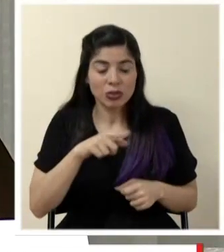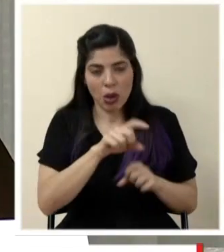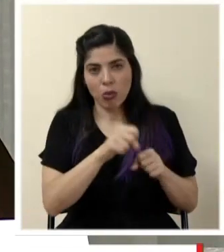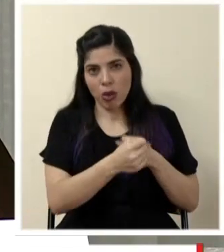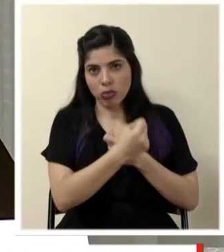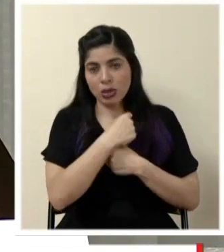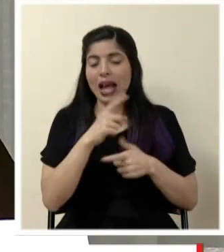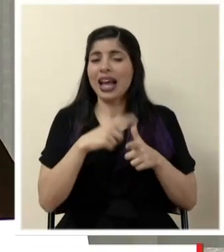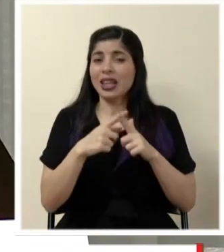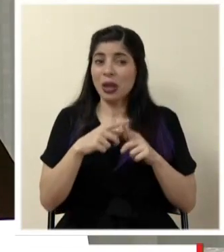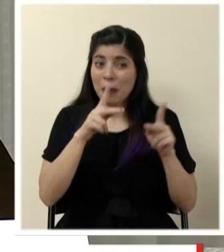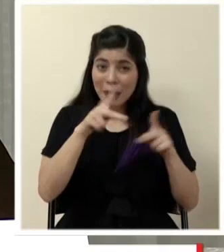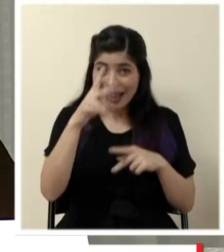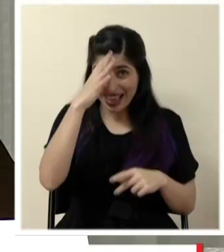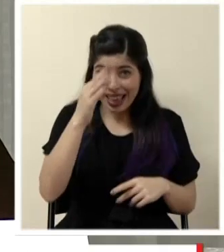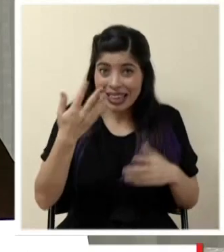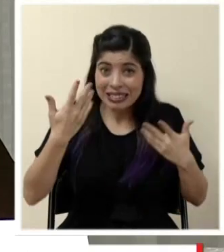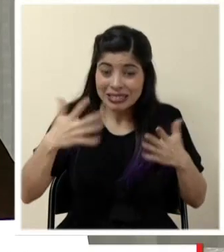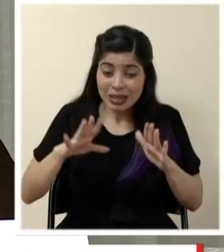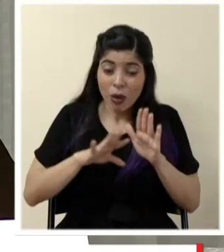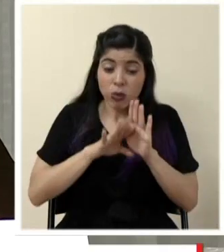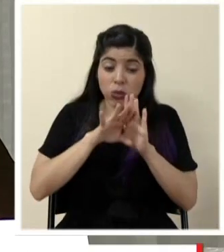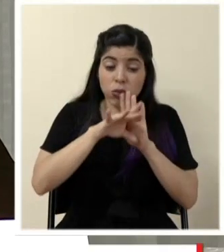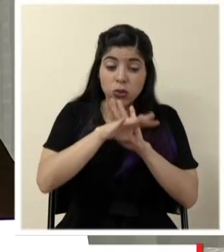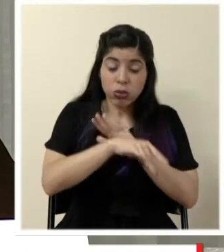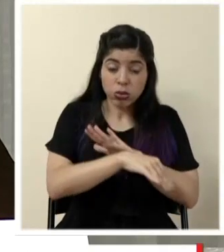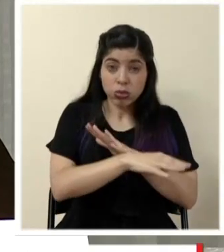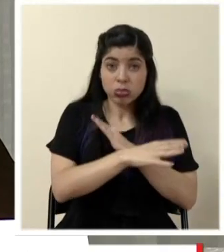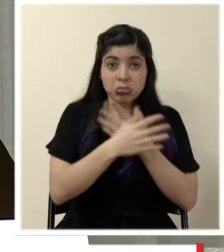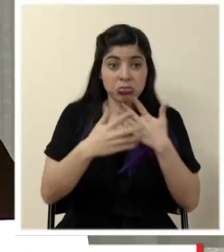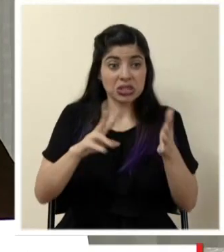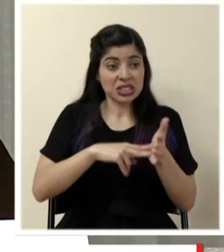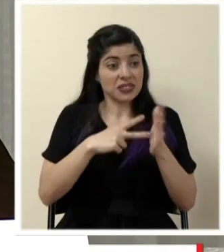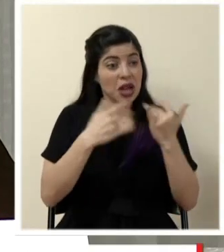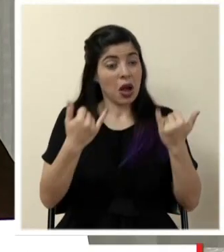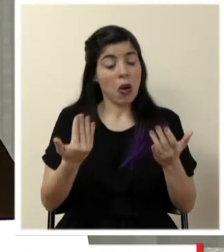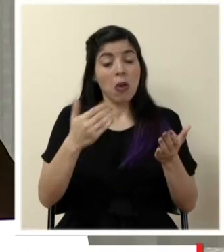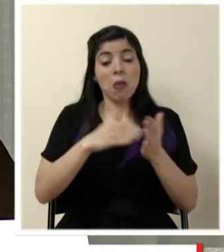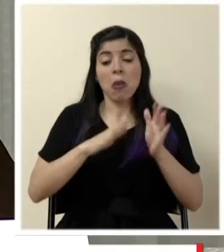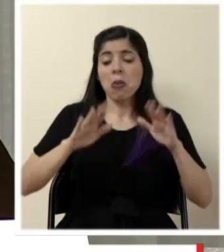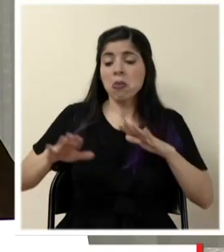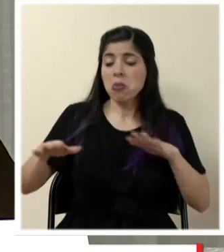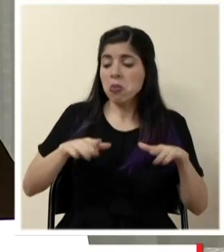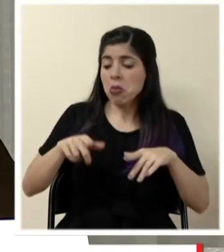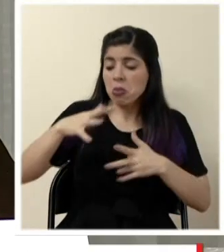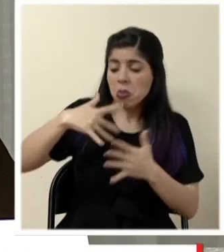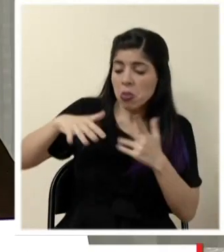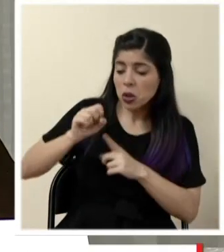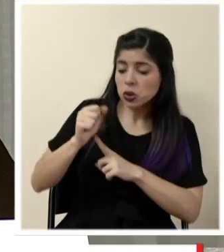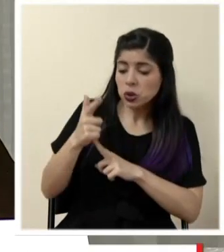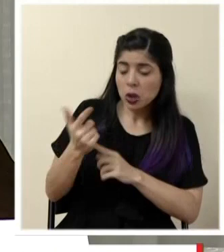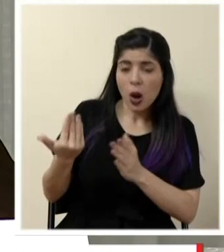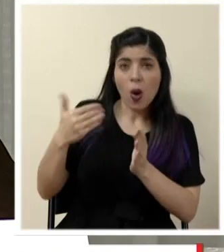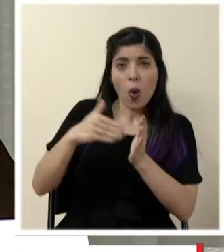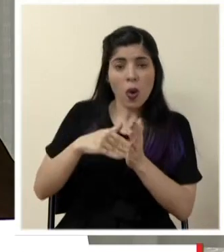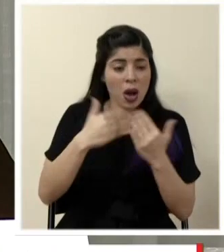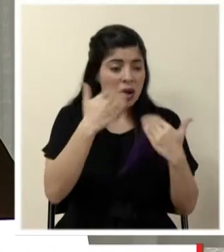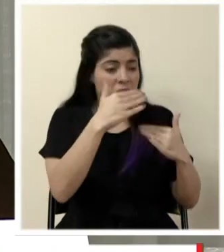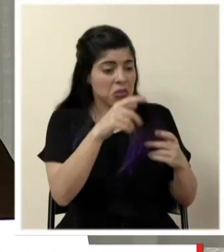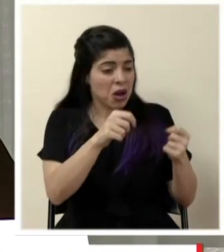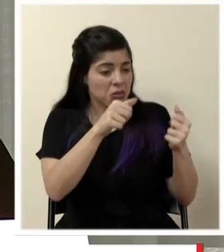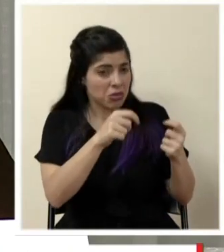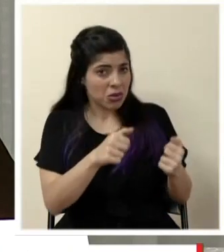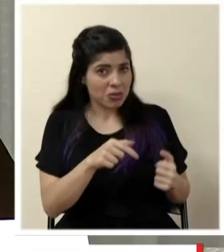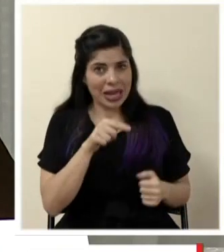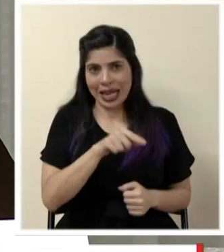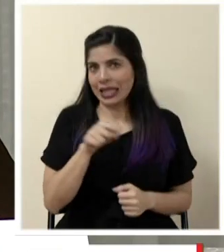todavía indicar que ya pasó la primera ola y que ya podemos relajar completamente todo el comportamiento social y las medidas restrictivas es